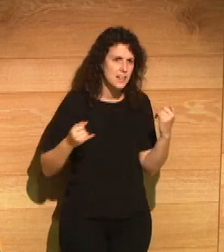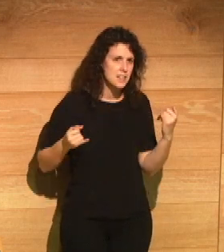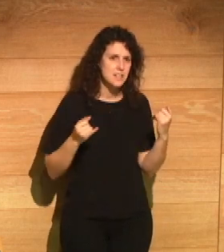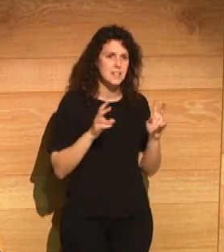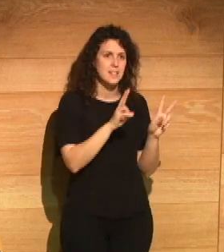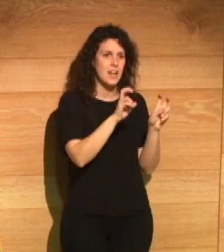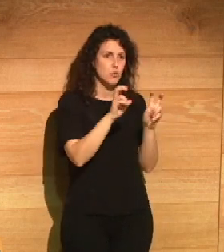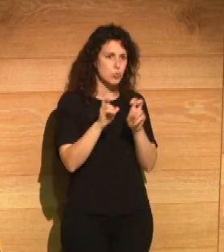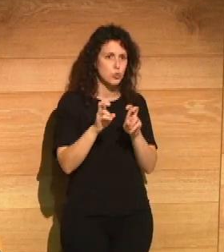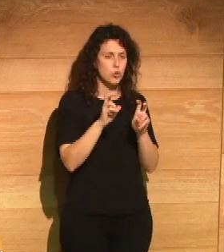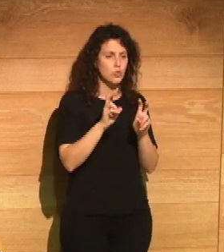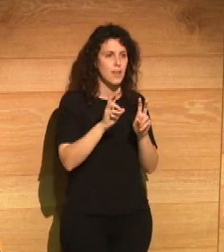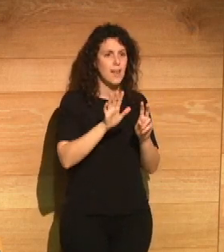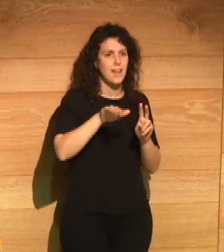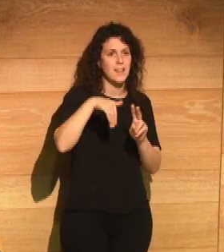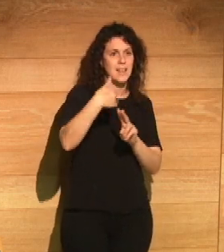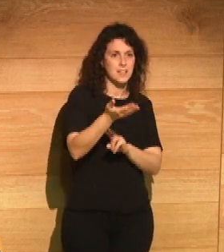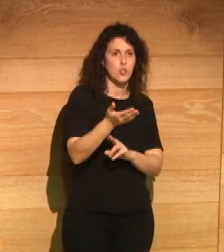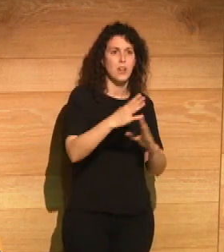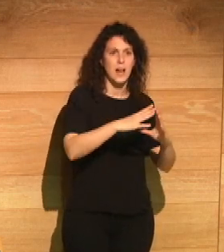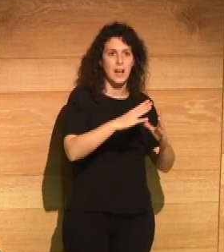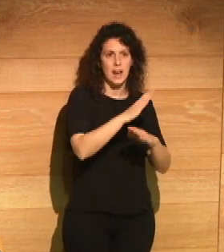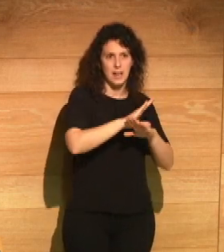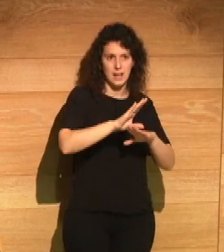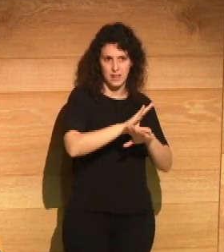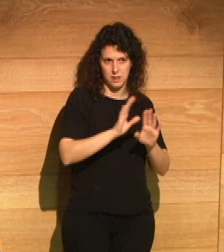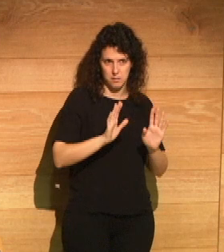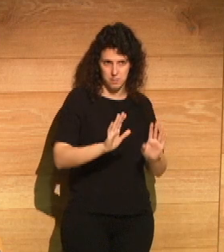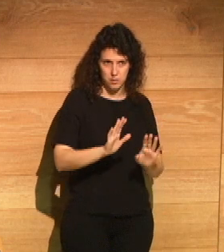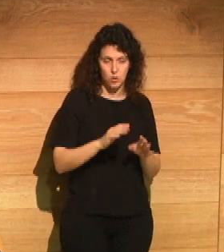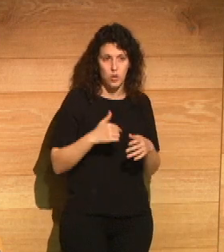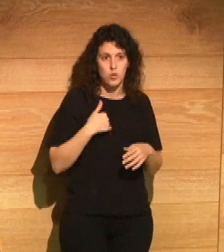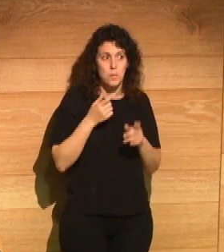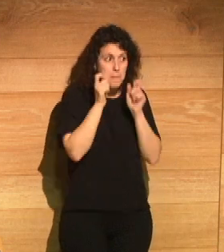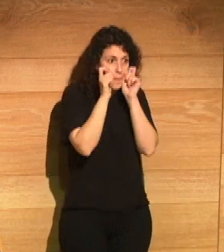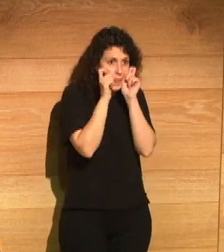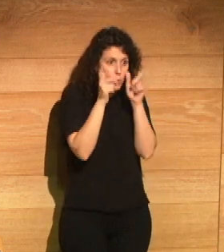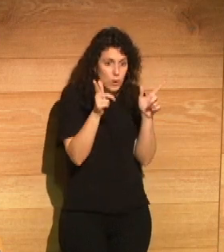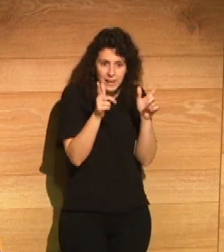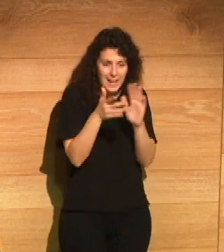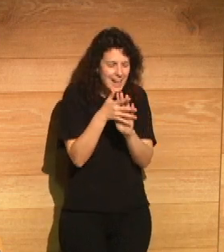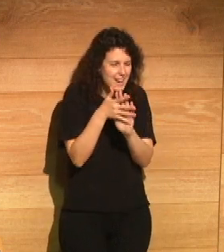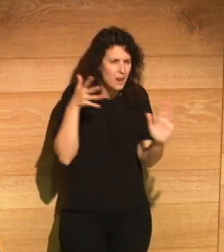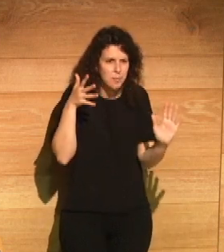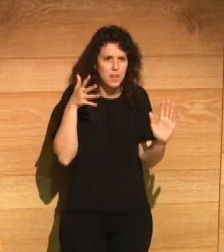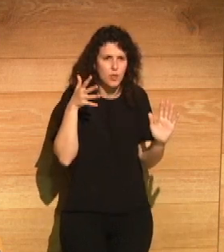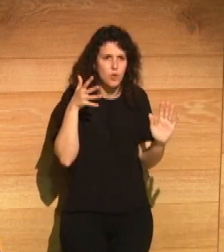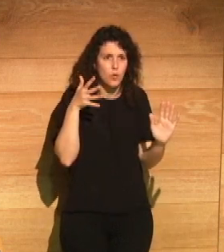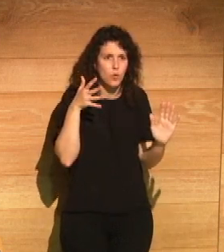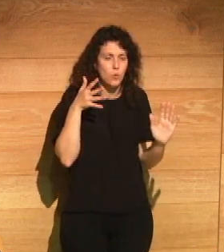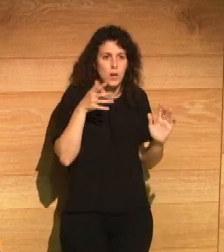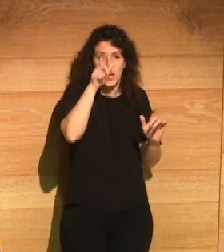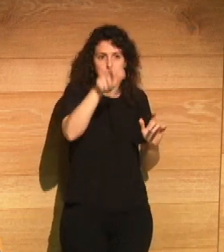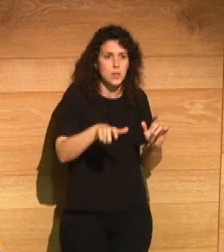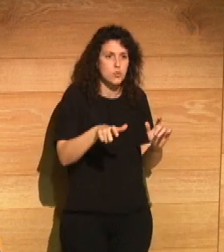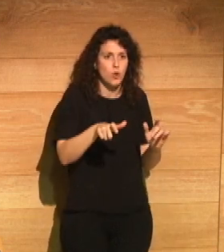asuntos también de temas externos de la carrera. Y pues yo pronto me di cuenta a esa edad que uno podía subir y